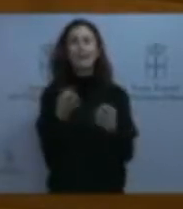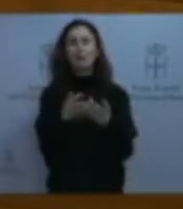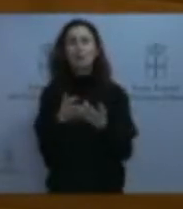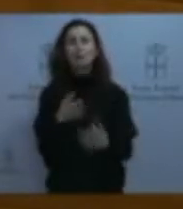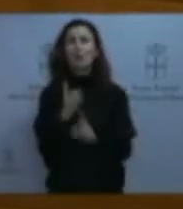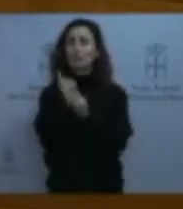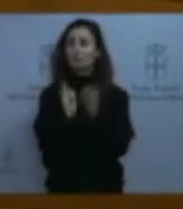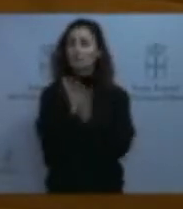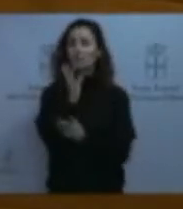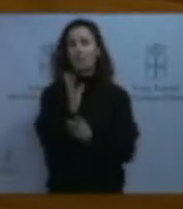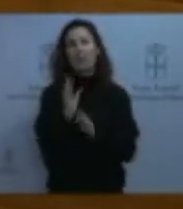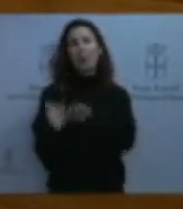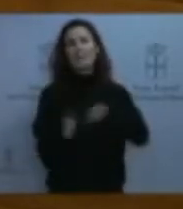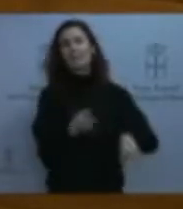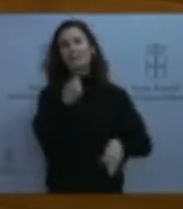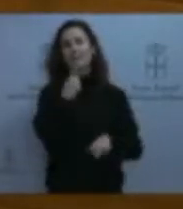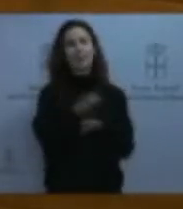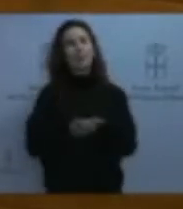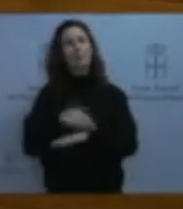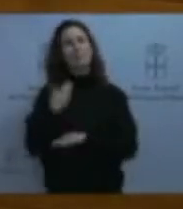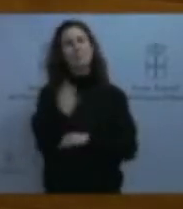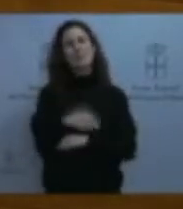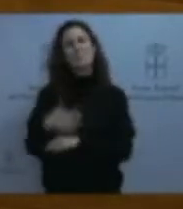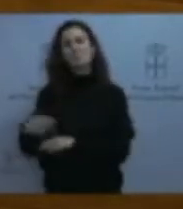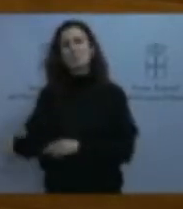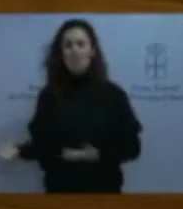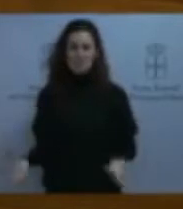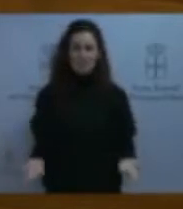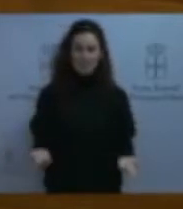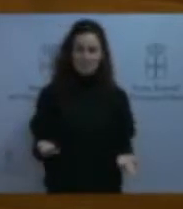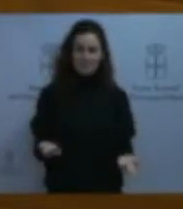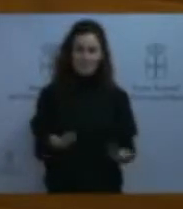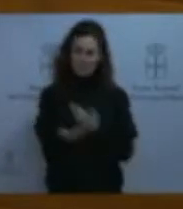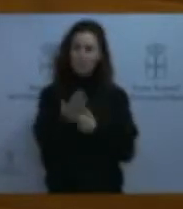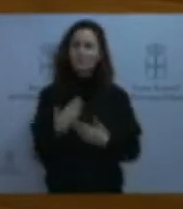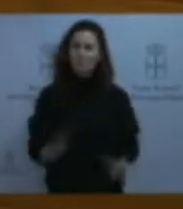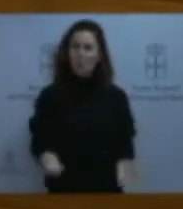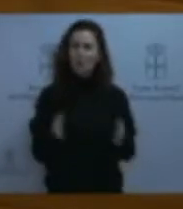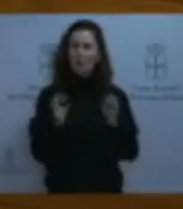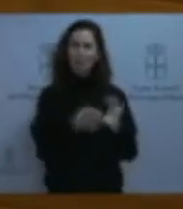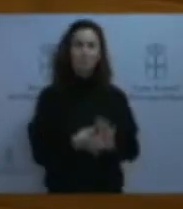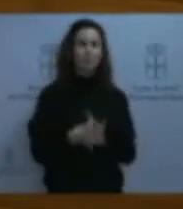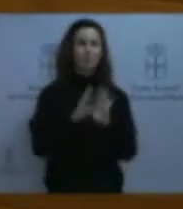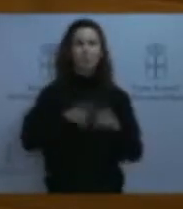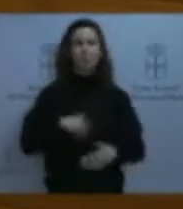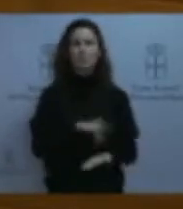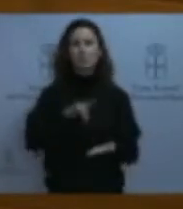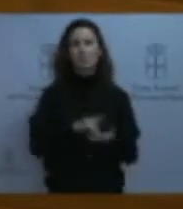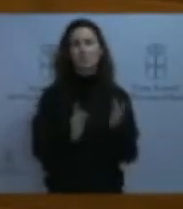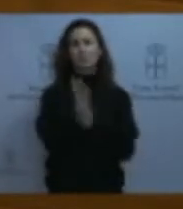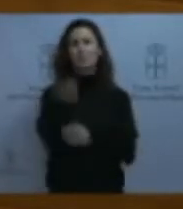decir que el Gobierno lo hace todo mal. Y en relación, vuelvo a repetir, en relación a los incendios, a esta última oleada de incendios de la